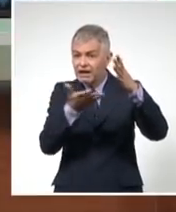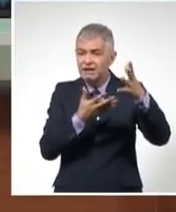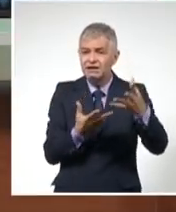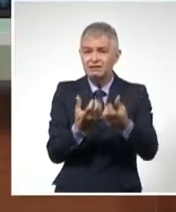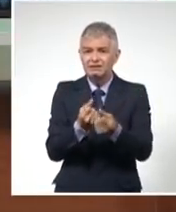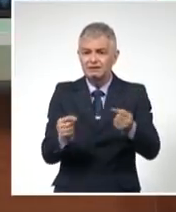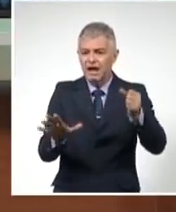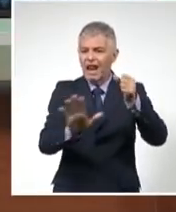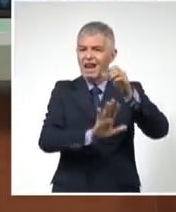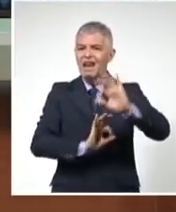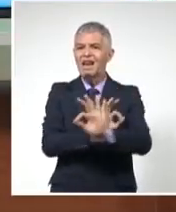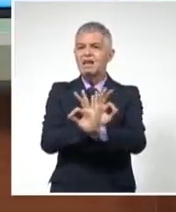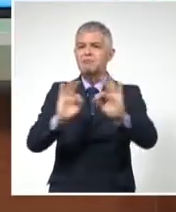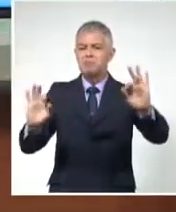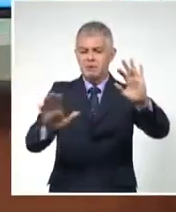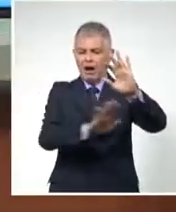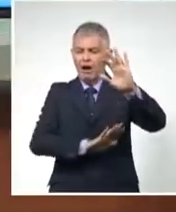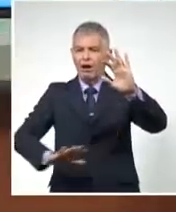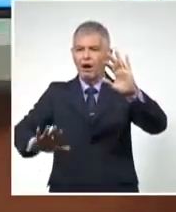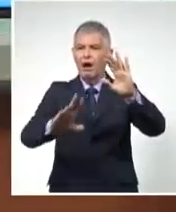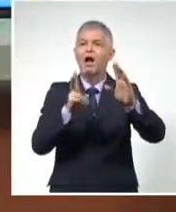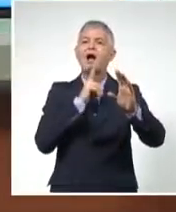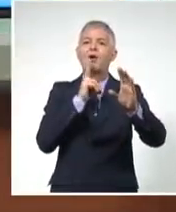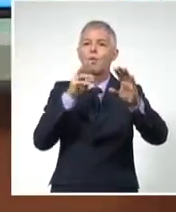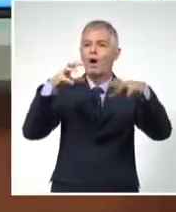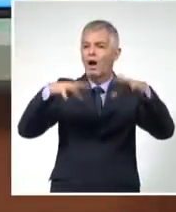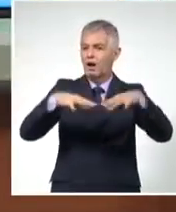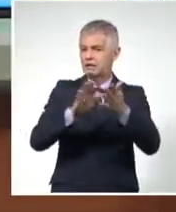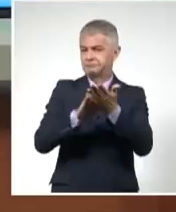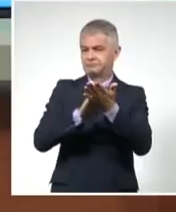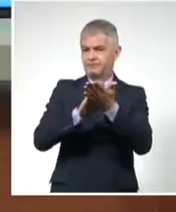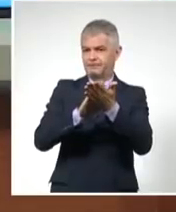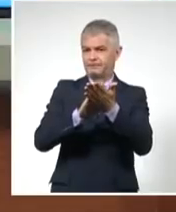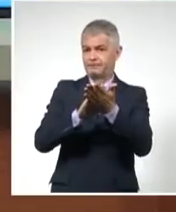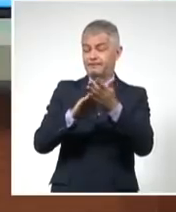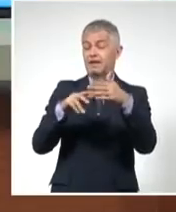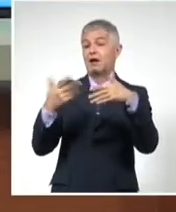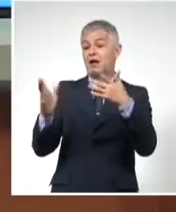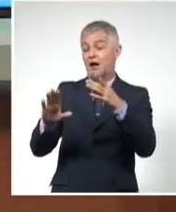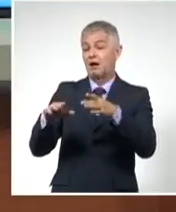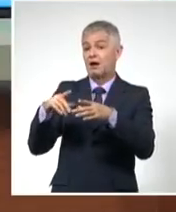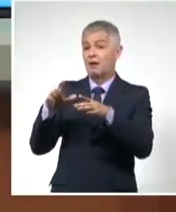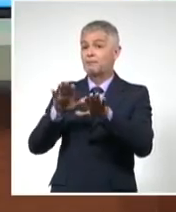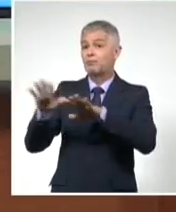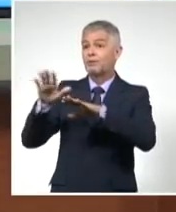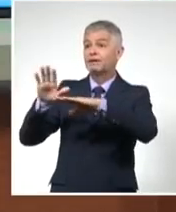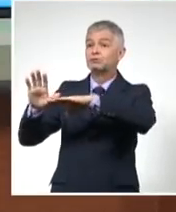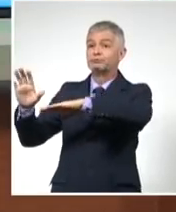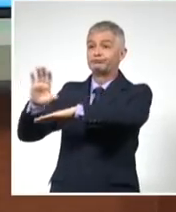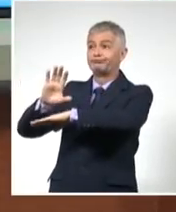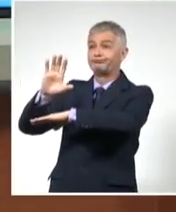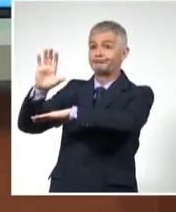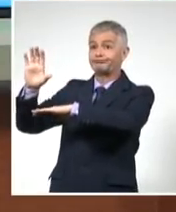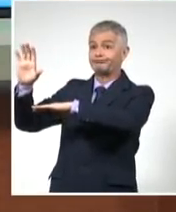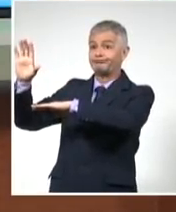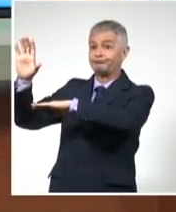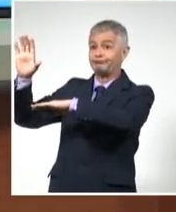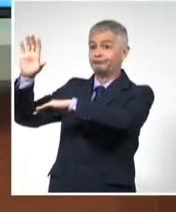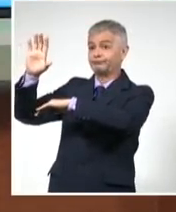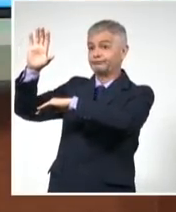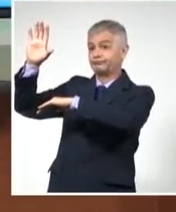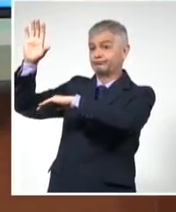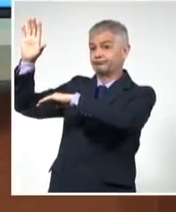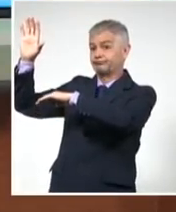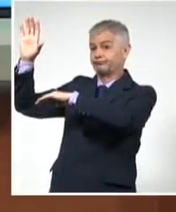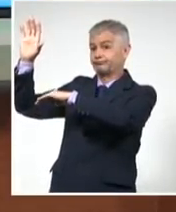se mantienen las áreas húmedas. Y el movimiento futuro que están viendo los modelos, precisamente por esa interacción